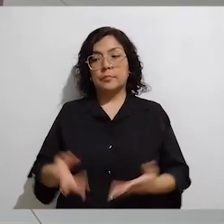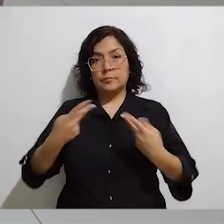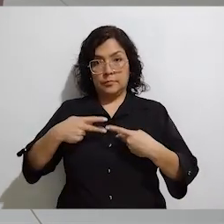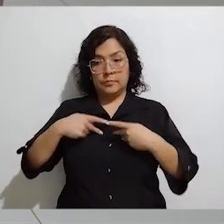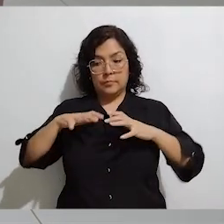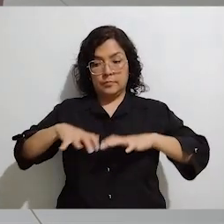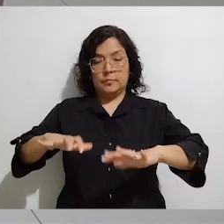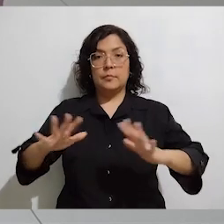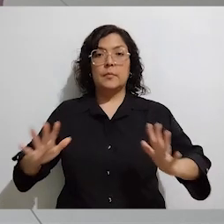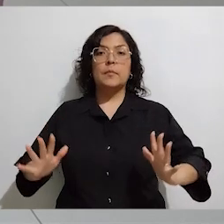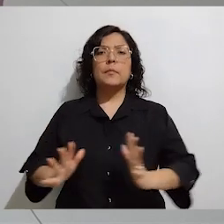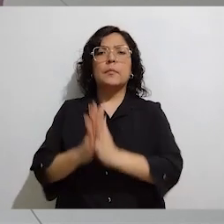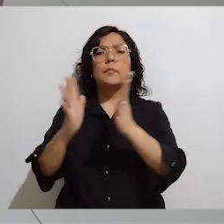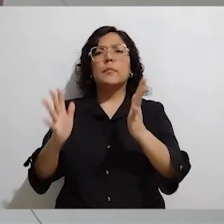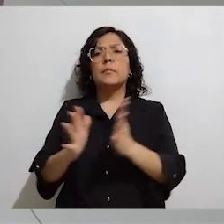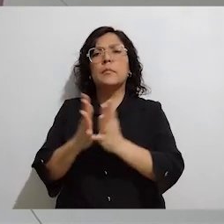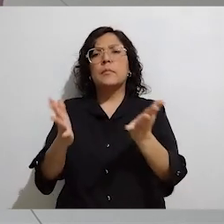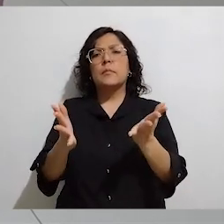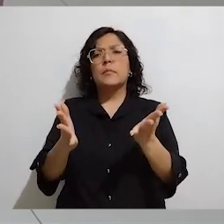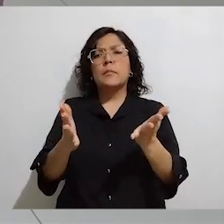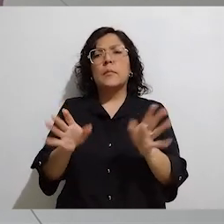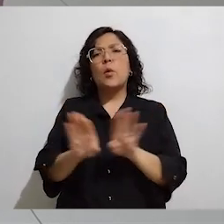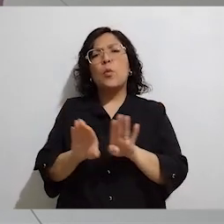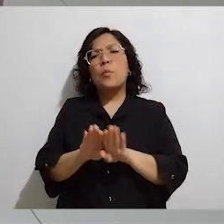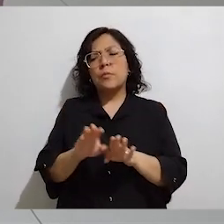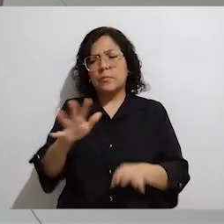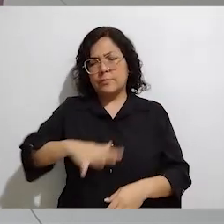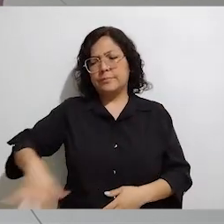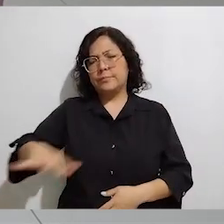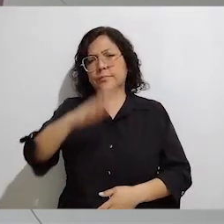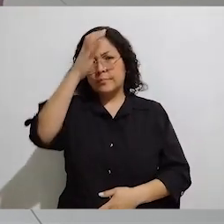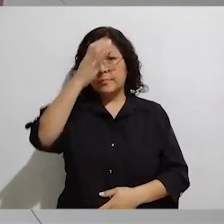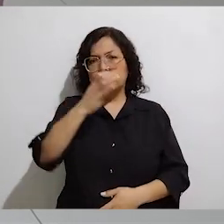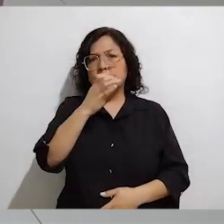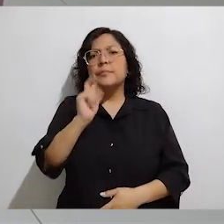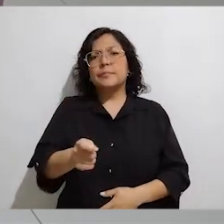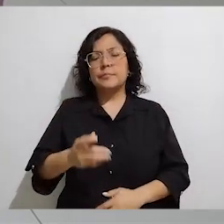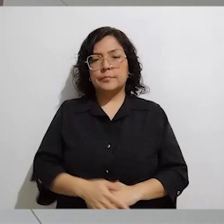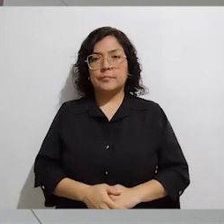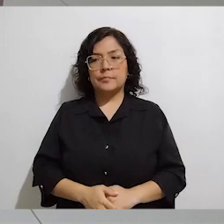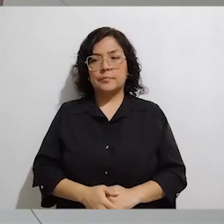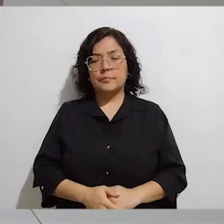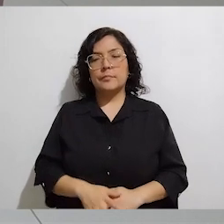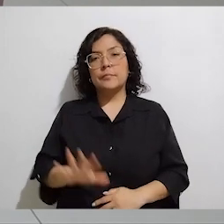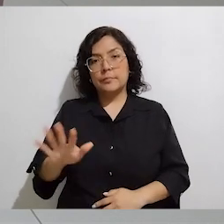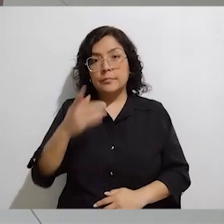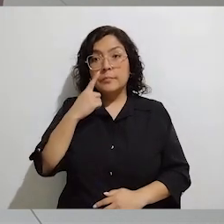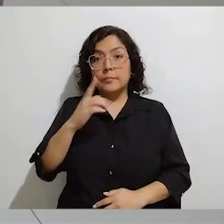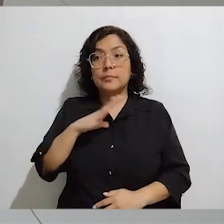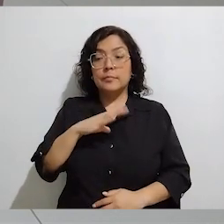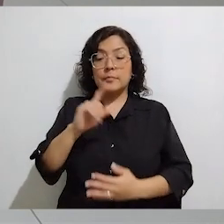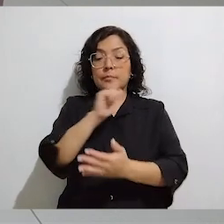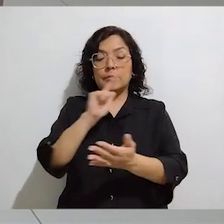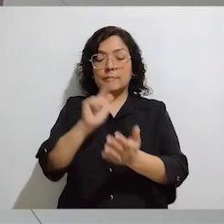encuentra más eco actualmente en el caso del Estado de Coahuila? Déjenles comento que hay una ley de participación